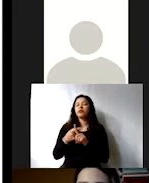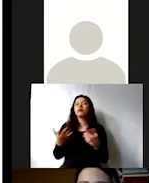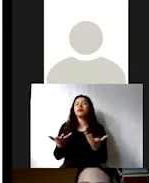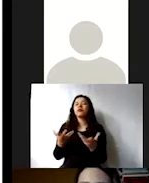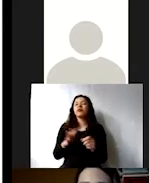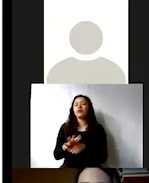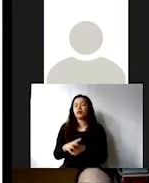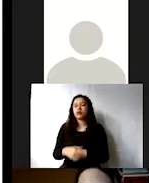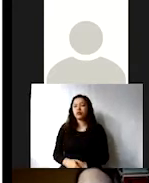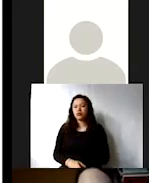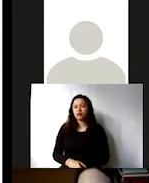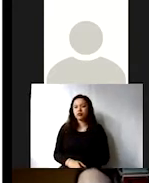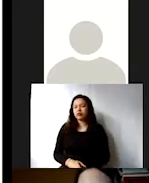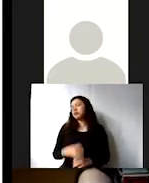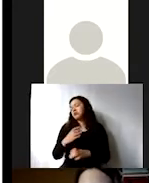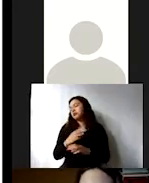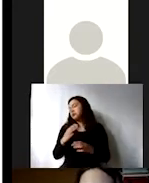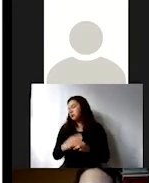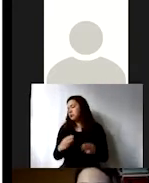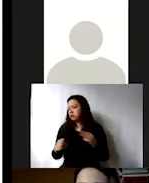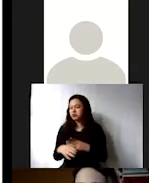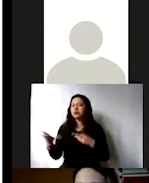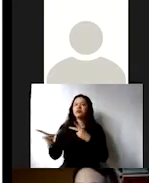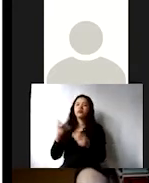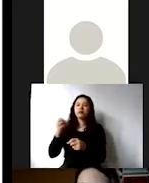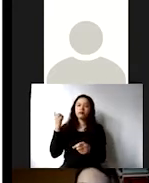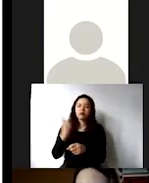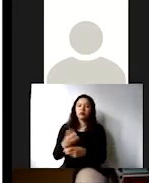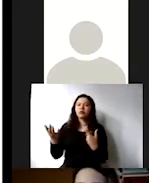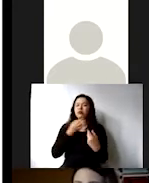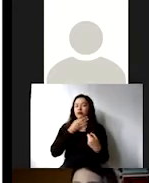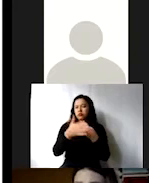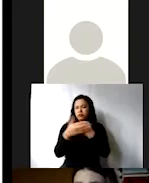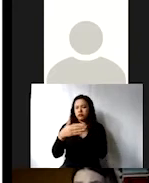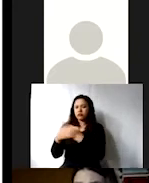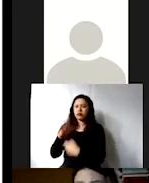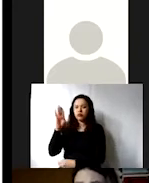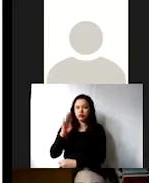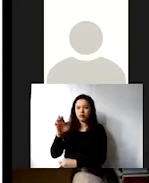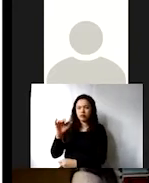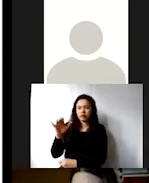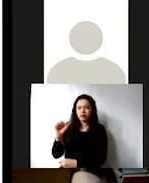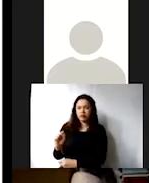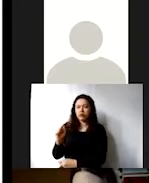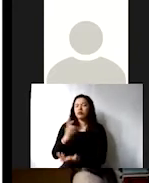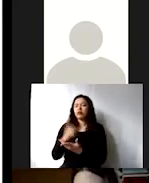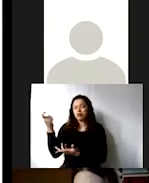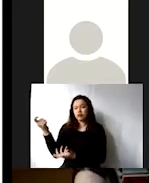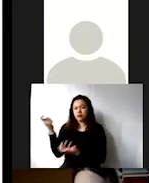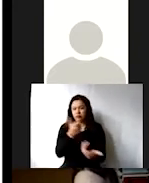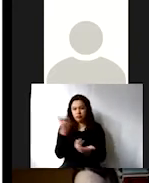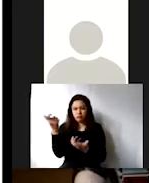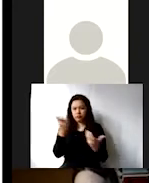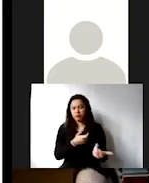otorgar distintos insumos, oportunidades, convocatorias, becas, no solo becas a fondos para organizaciones